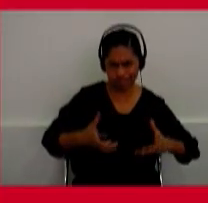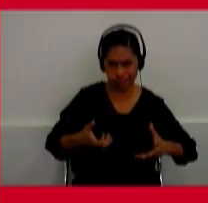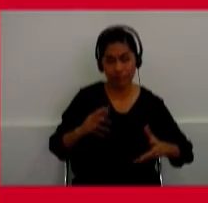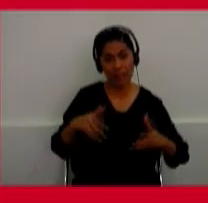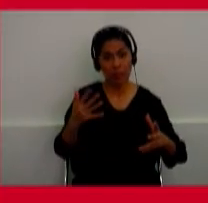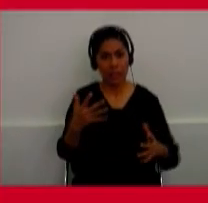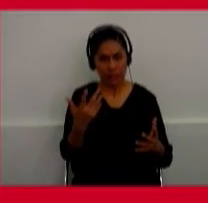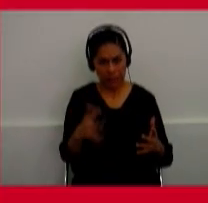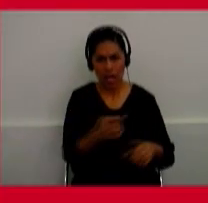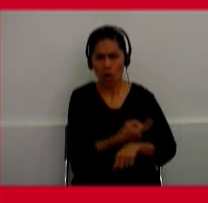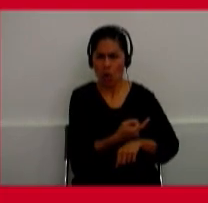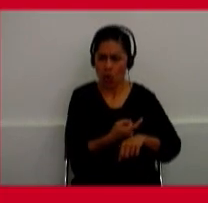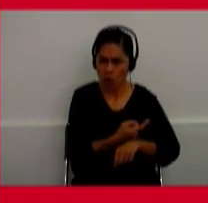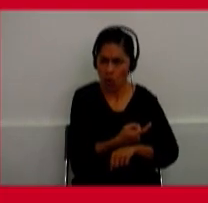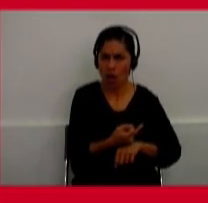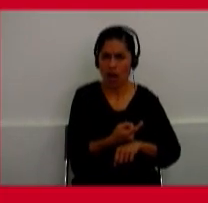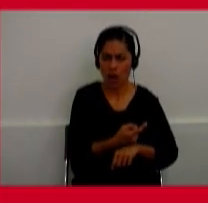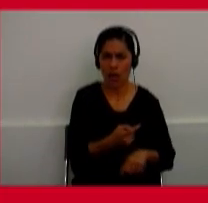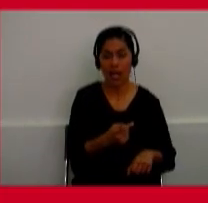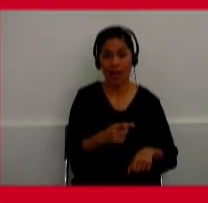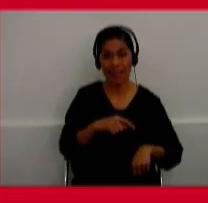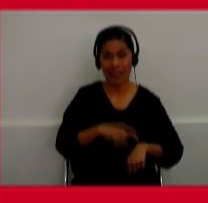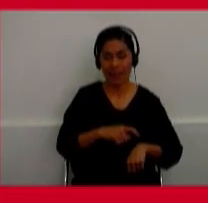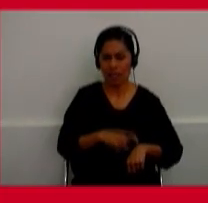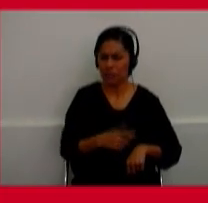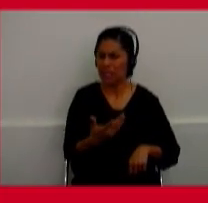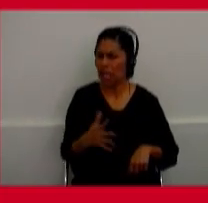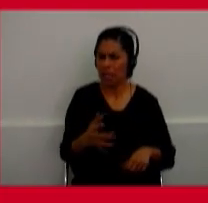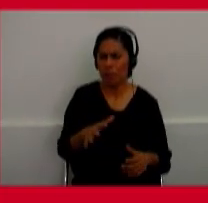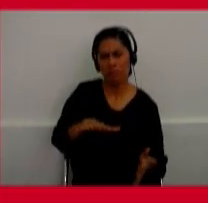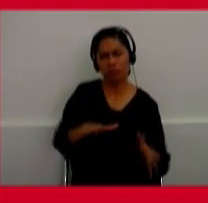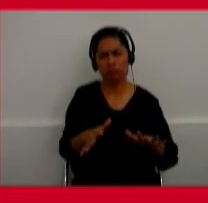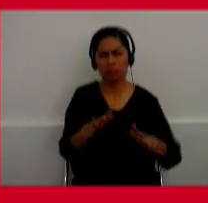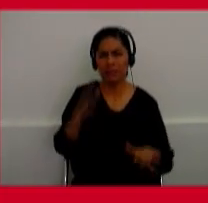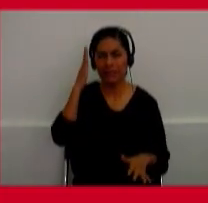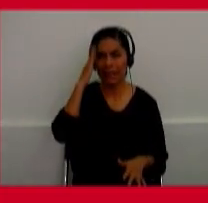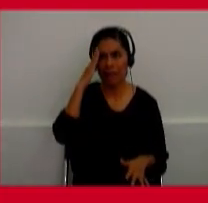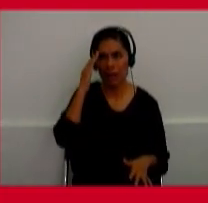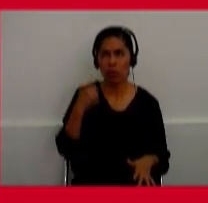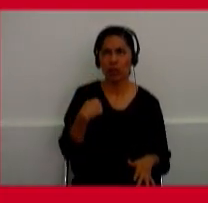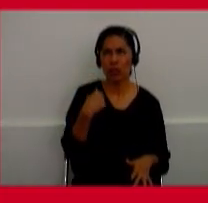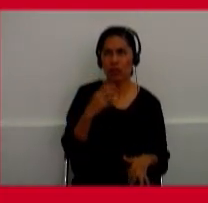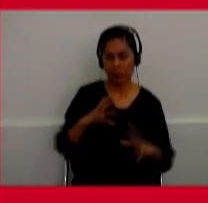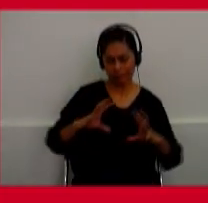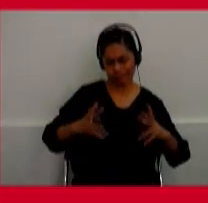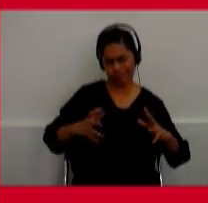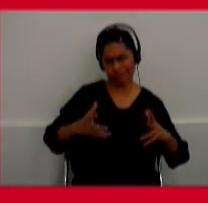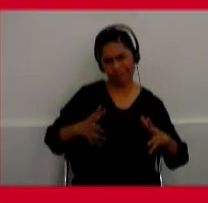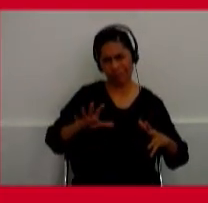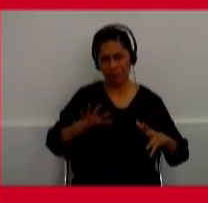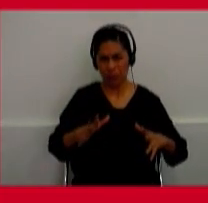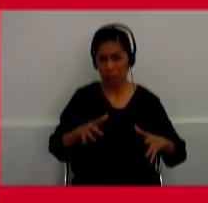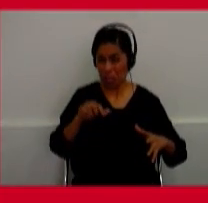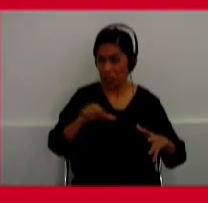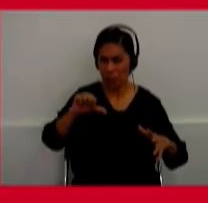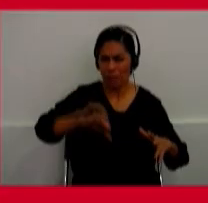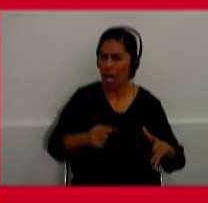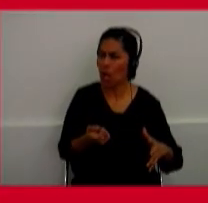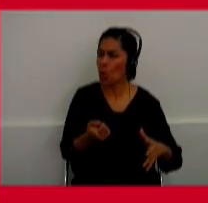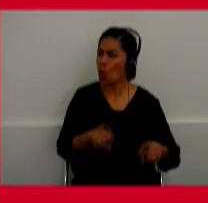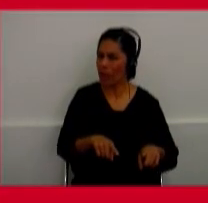nos permitía estimar a las cuántas horas podía fallar el motor, ¿no? Entonces, como pueden ver al lado